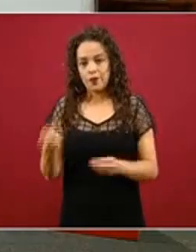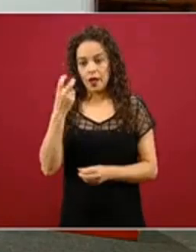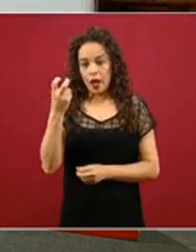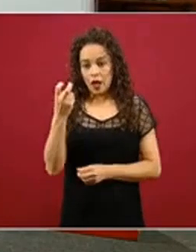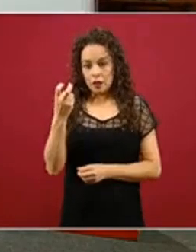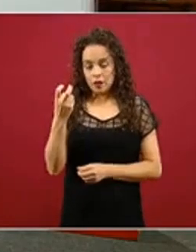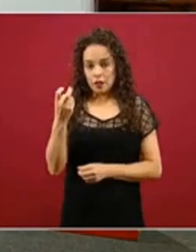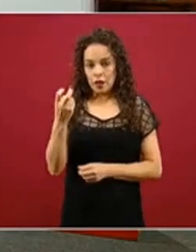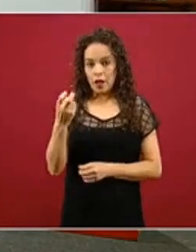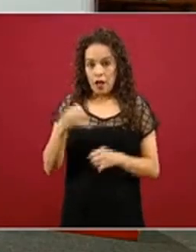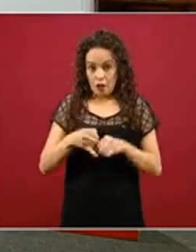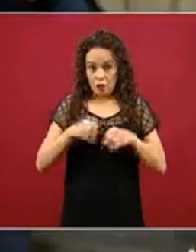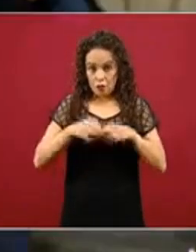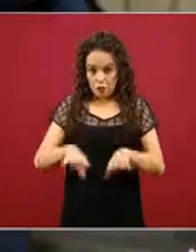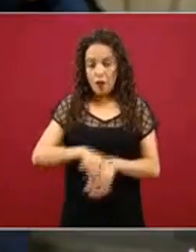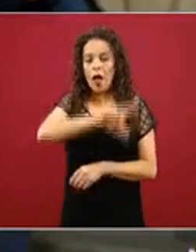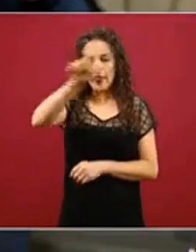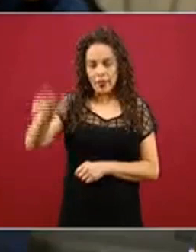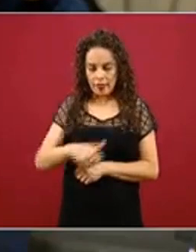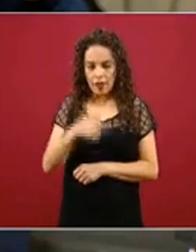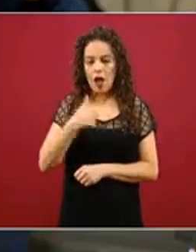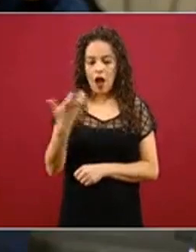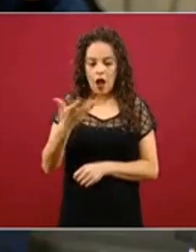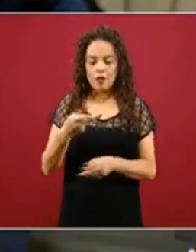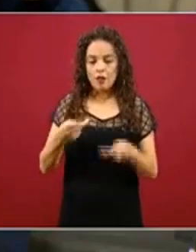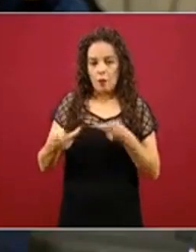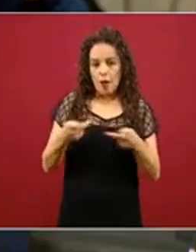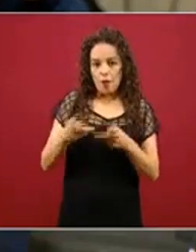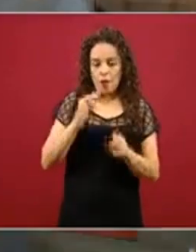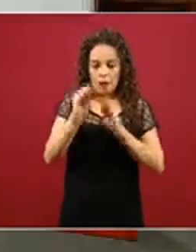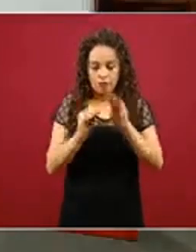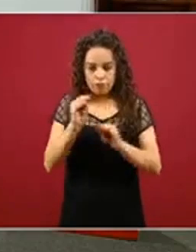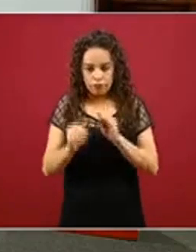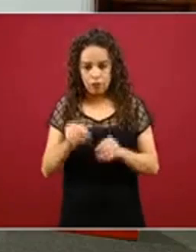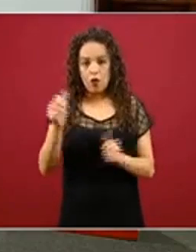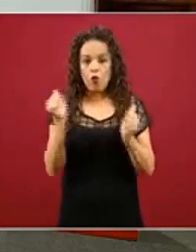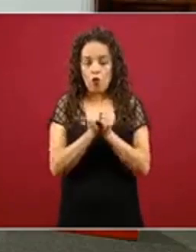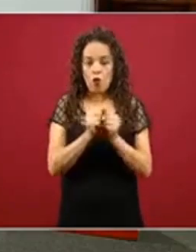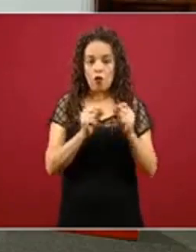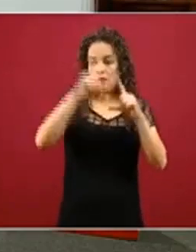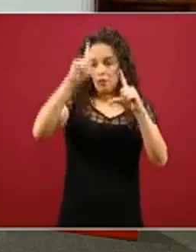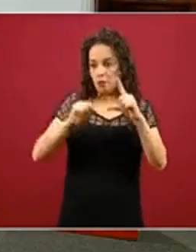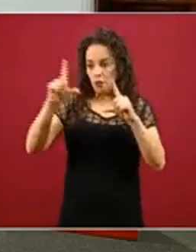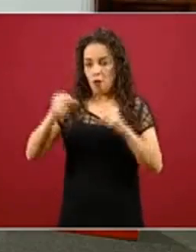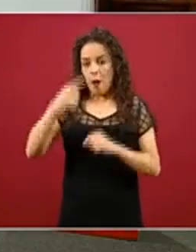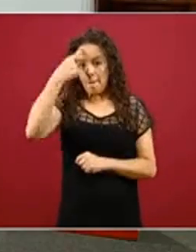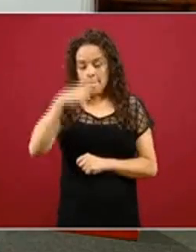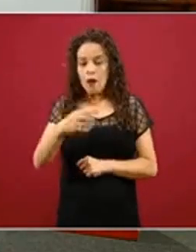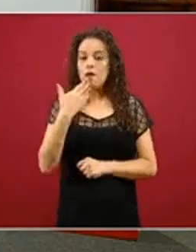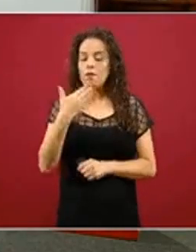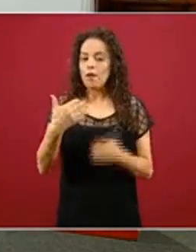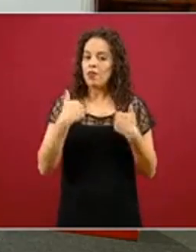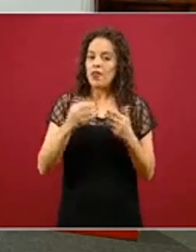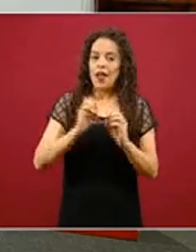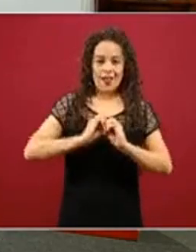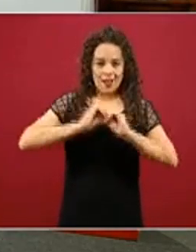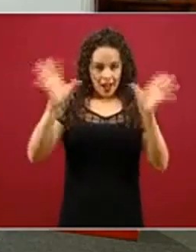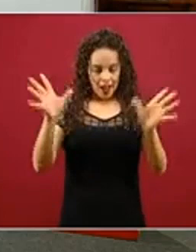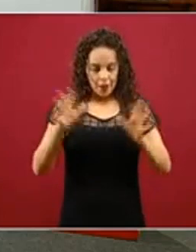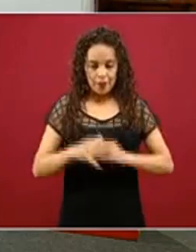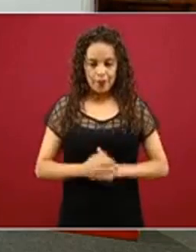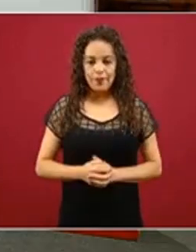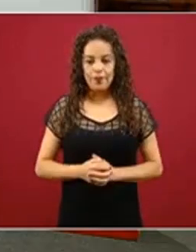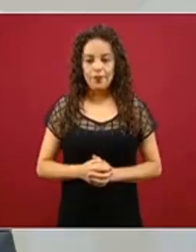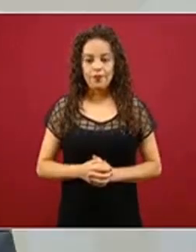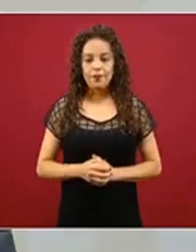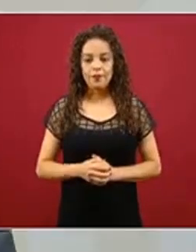presentar cada estadística desagregada y de manera muy puntual, y que quede muy claro que aquí hemos